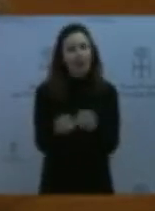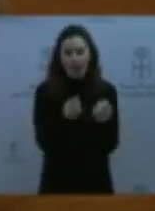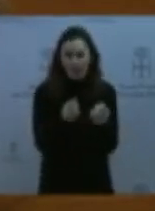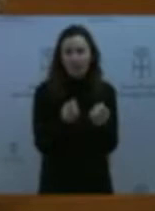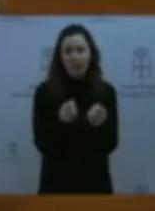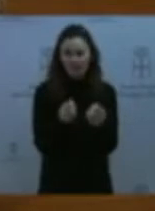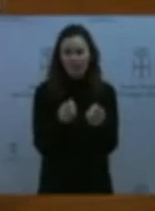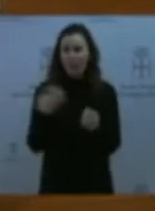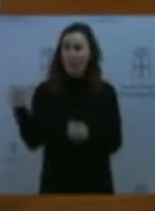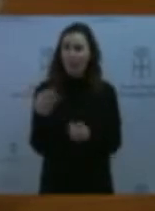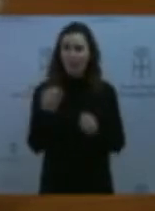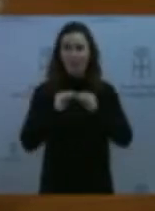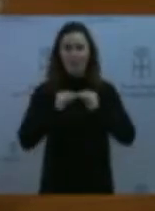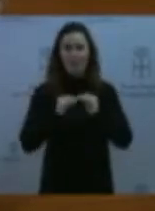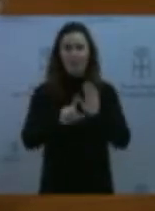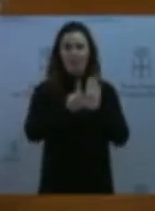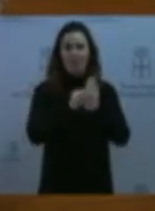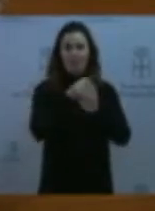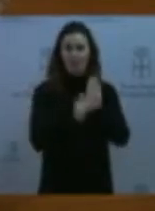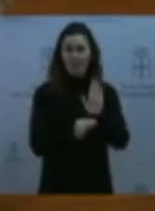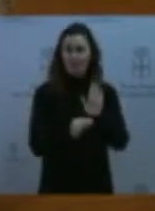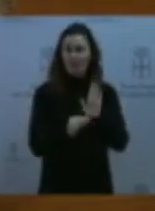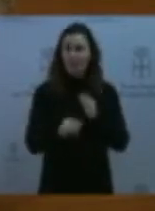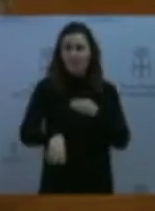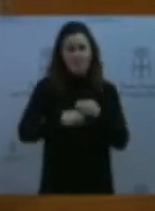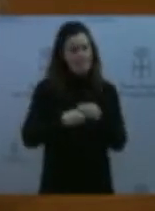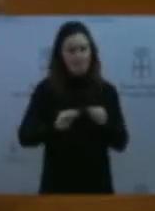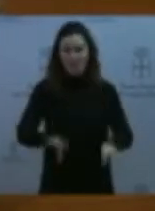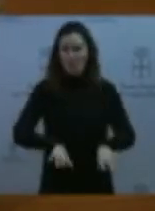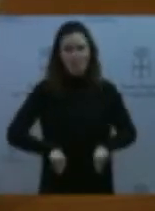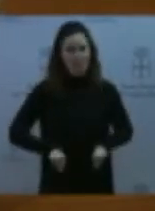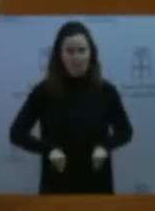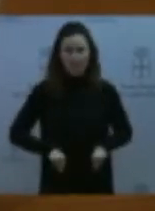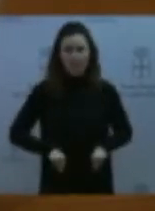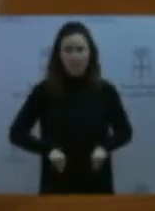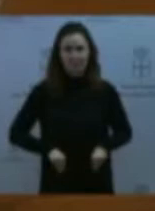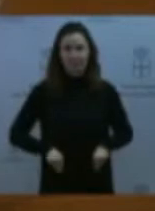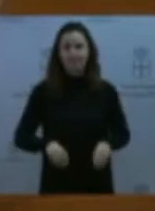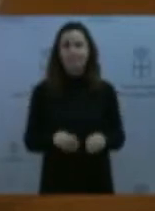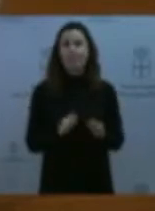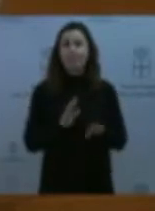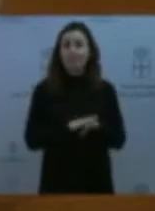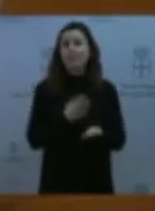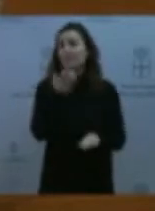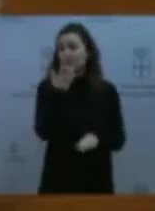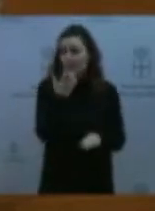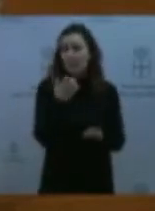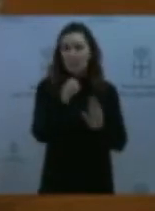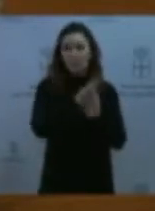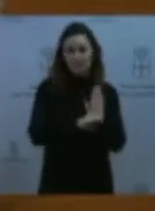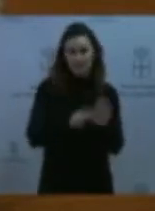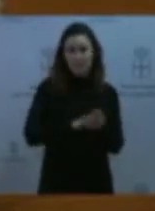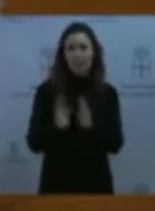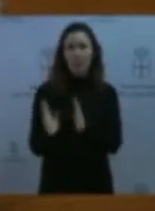admitieron ninguna enmienda para que, por ejemplo, hubiera medidas en ordenación forestal, en materia de concentración